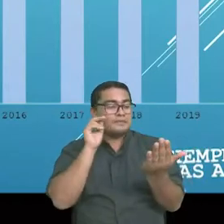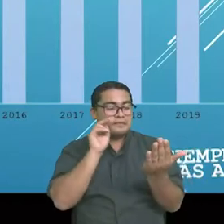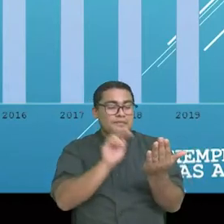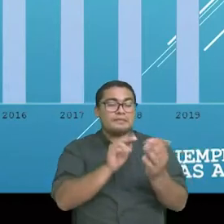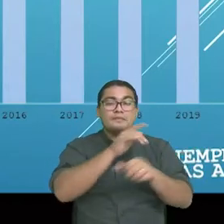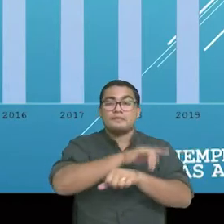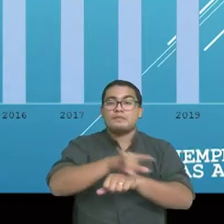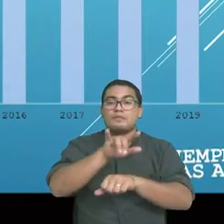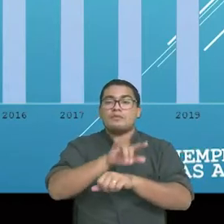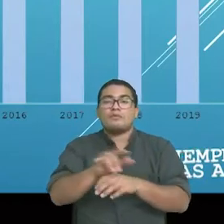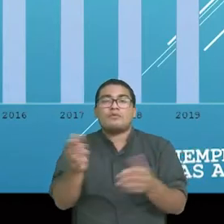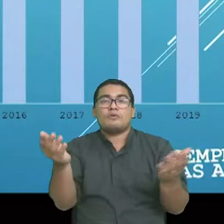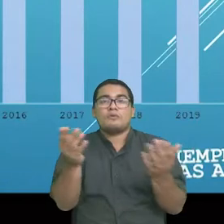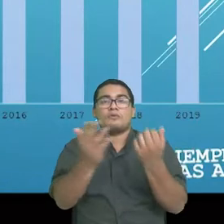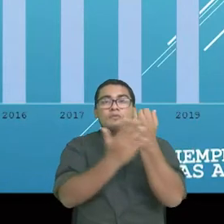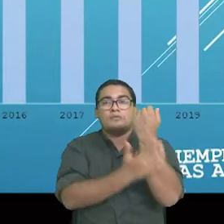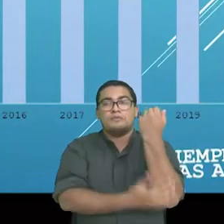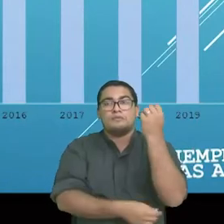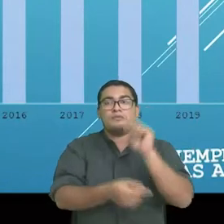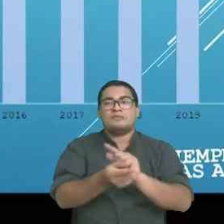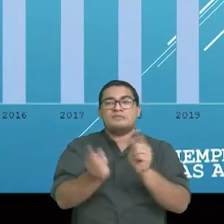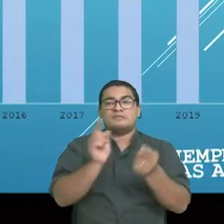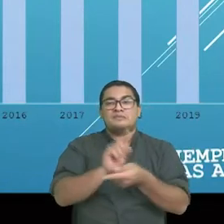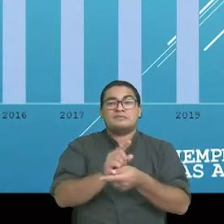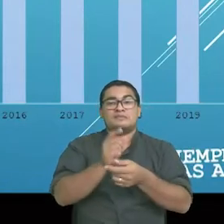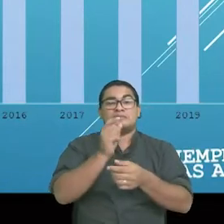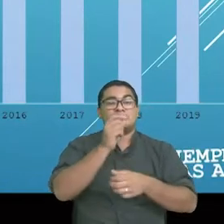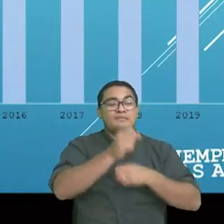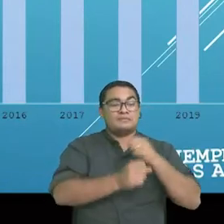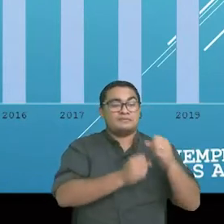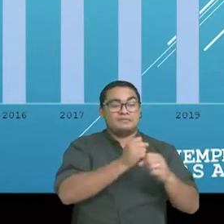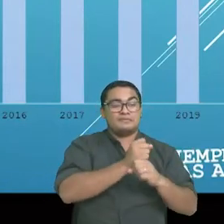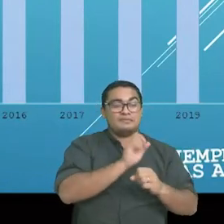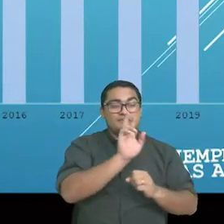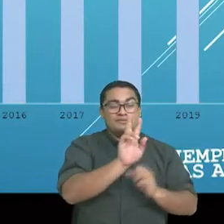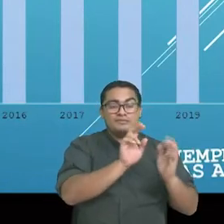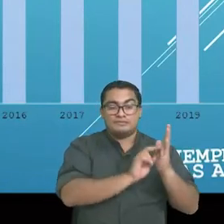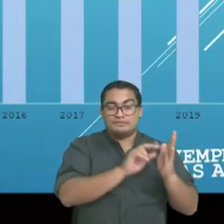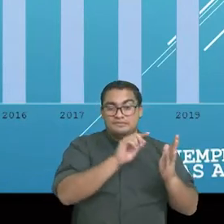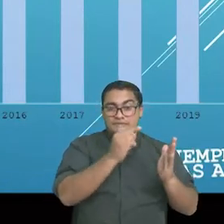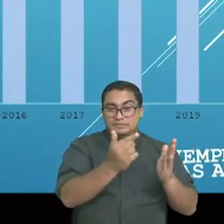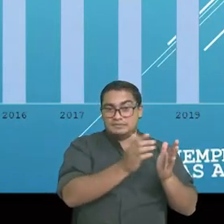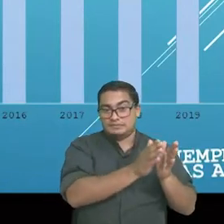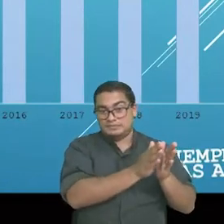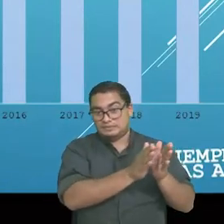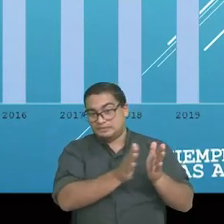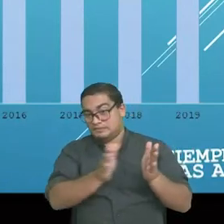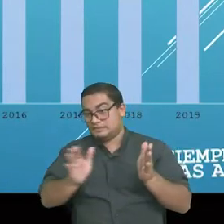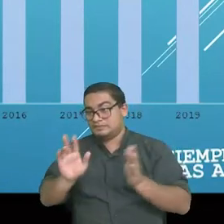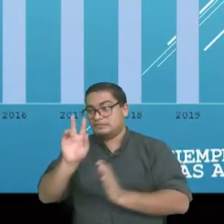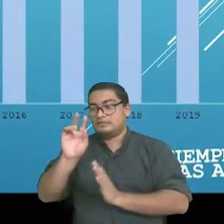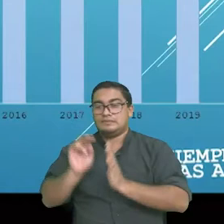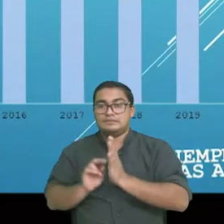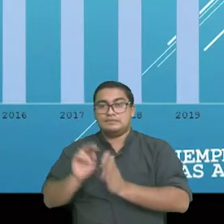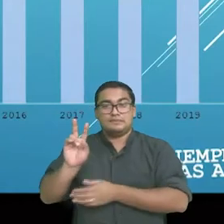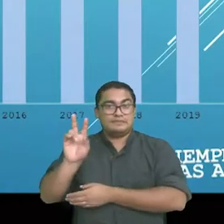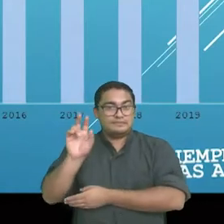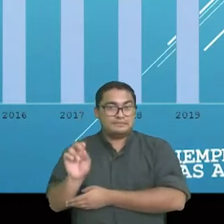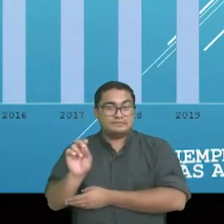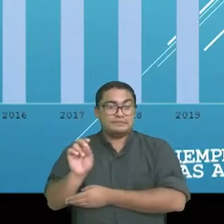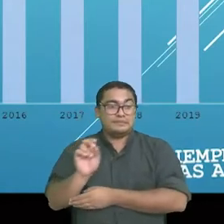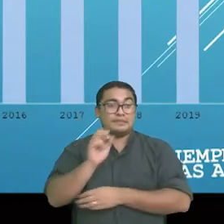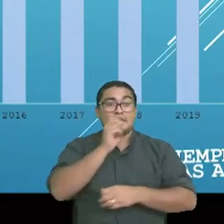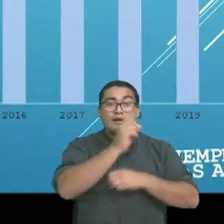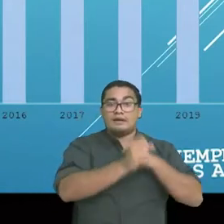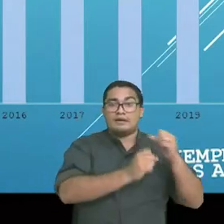de reducción de pobreza del año 2007 al año 2020. Okay. Y en el año 2007, la estrategia de reducción